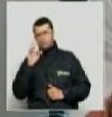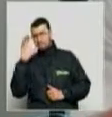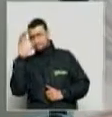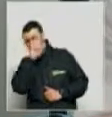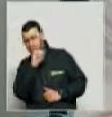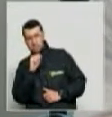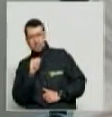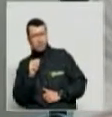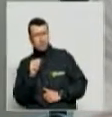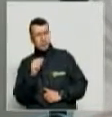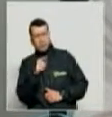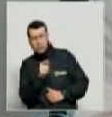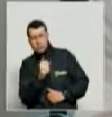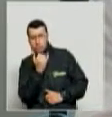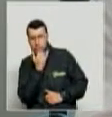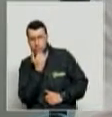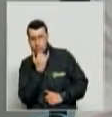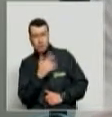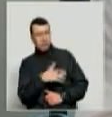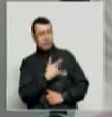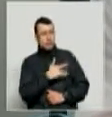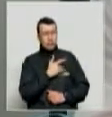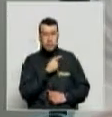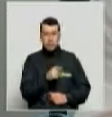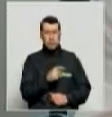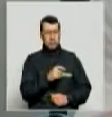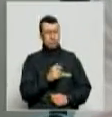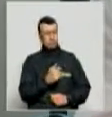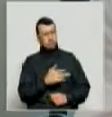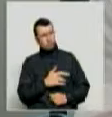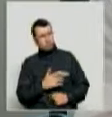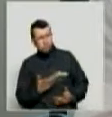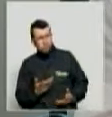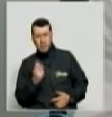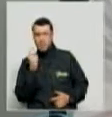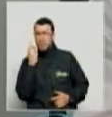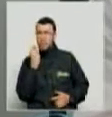uno entender los síntomas que presenta la persona